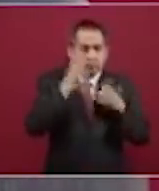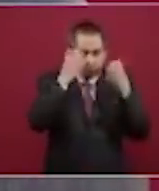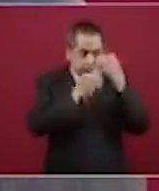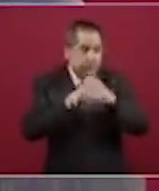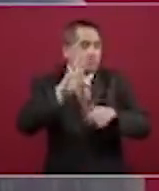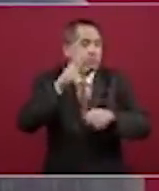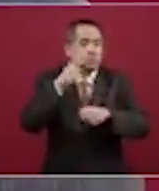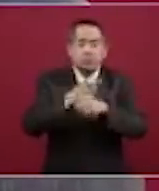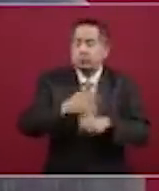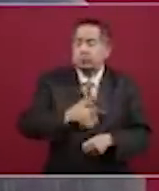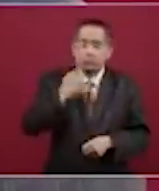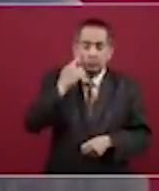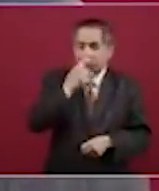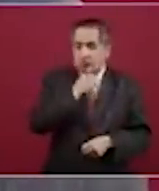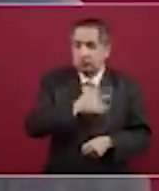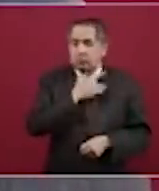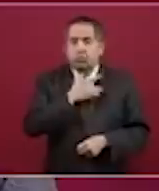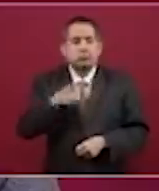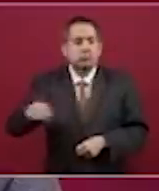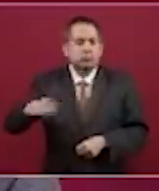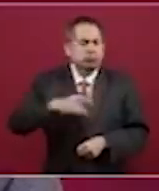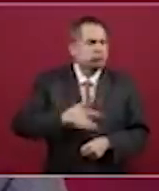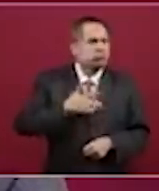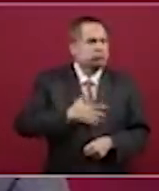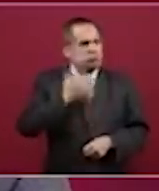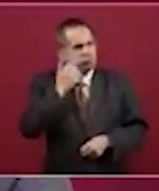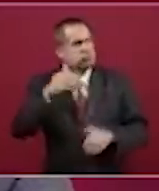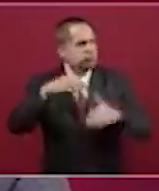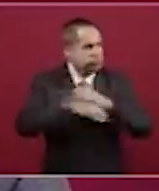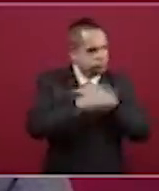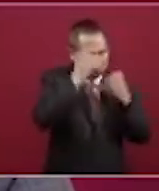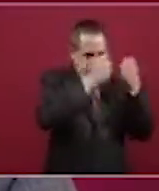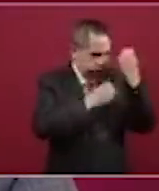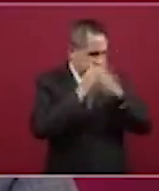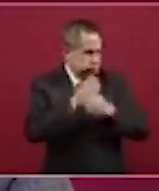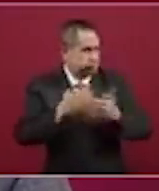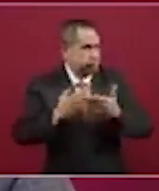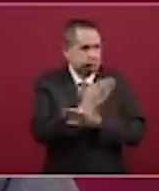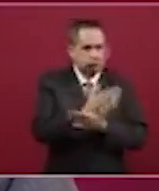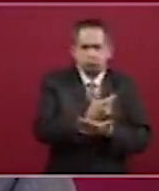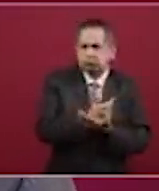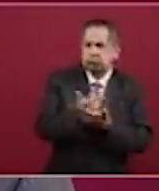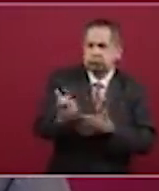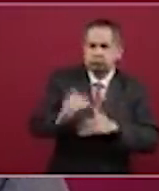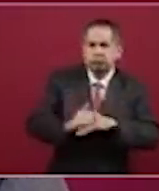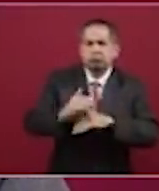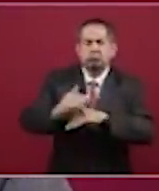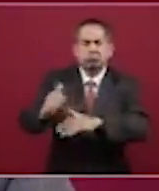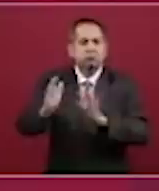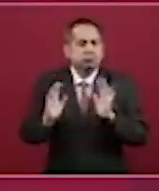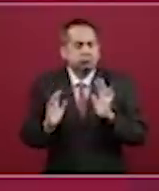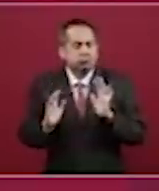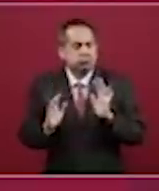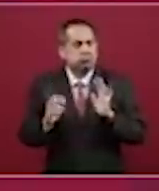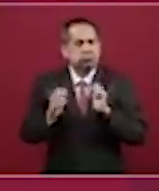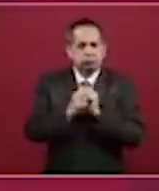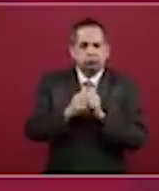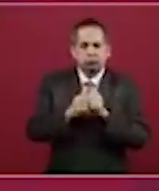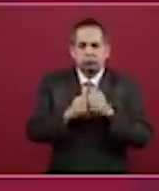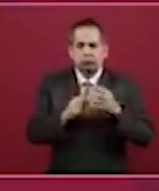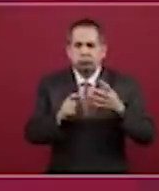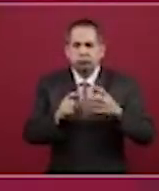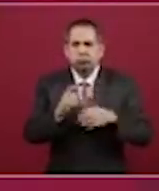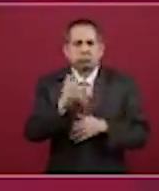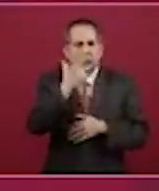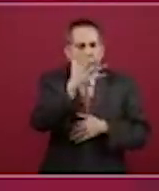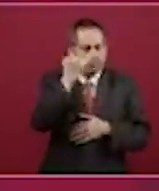exámenes voluntarios de los maestros. Los maestros que querían se examinaban y era la promoción de la carrera vía alrededor